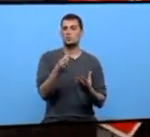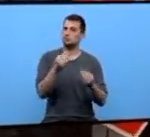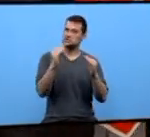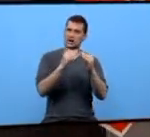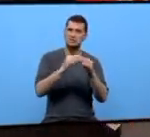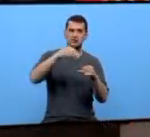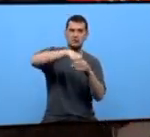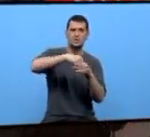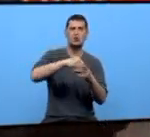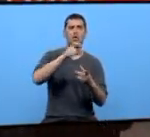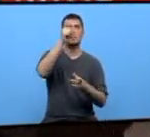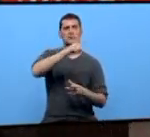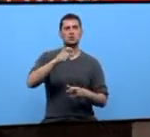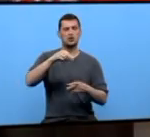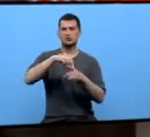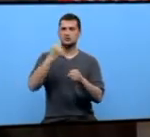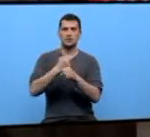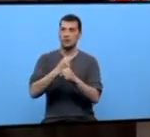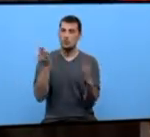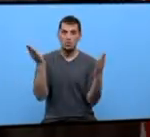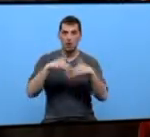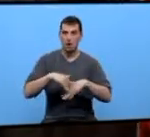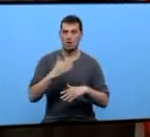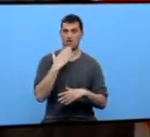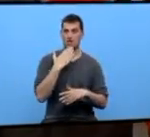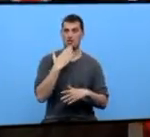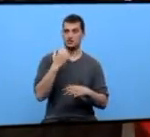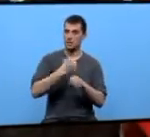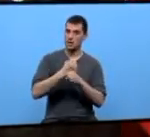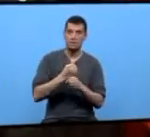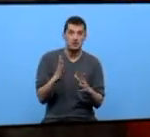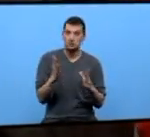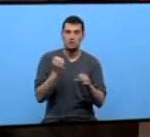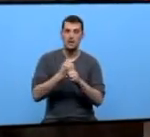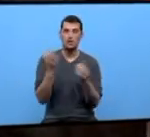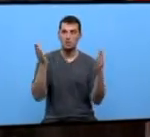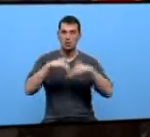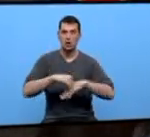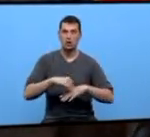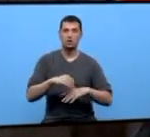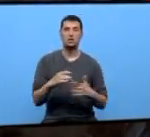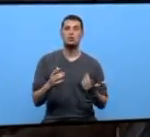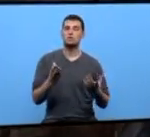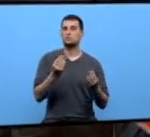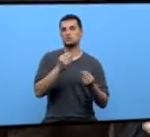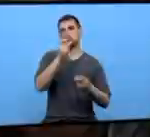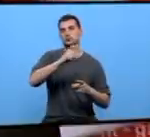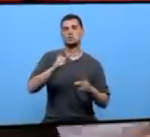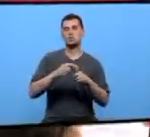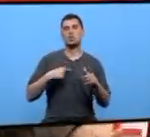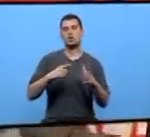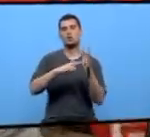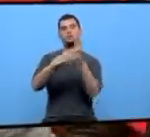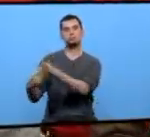fogares donde os dous membros ou máis que hallan edade de traballar non teñen traballo, polo tanto, moita xente ao borde da exclusión social.